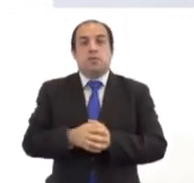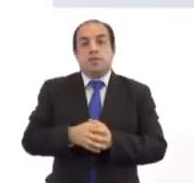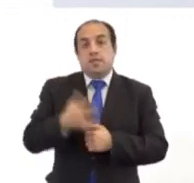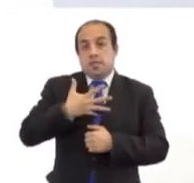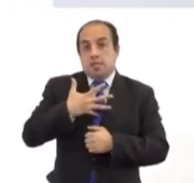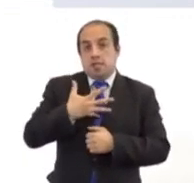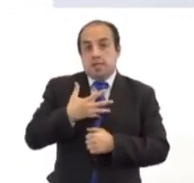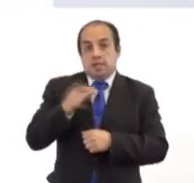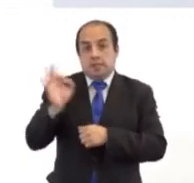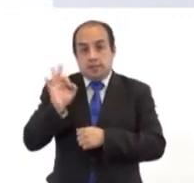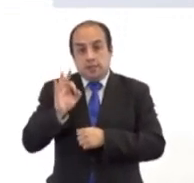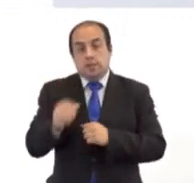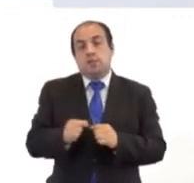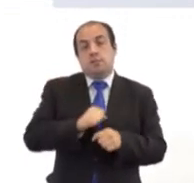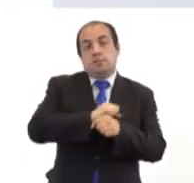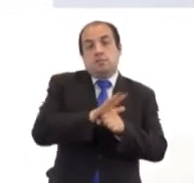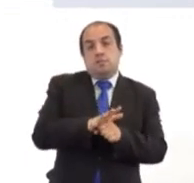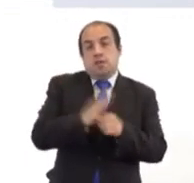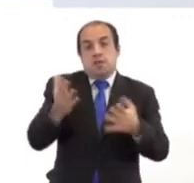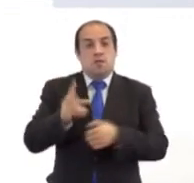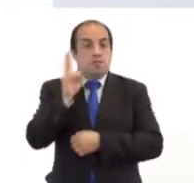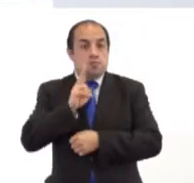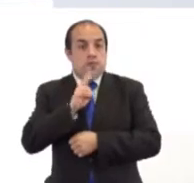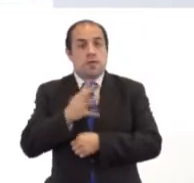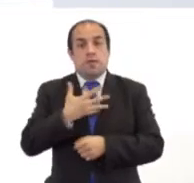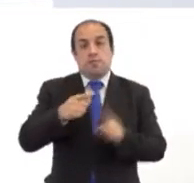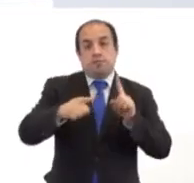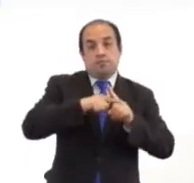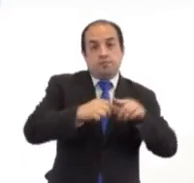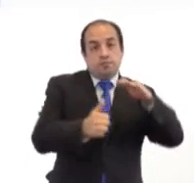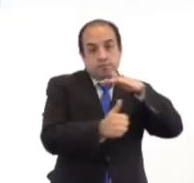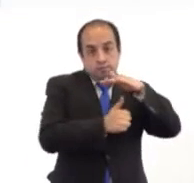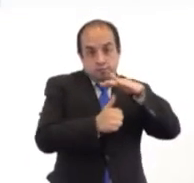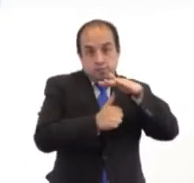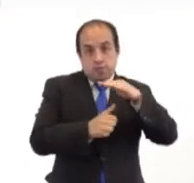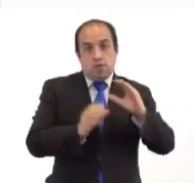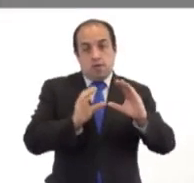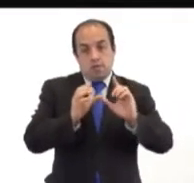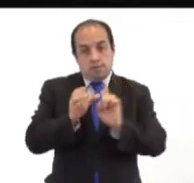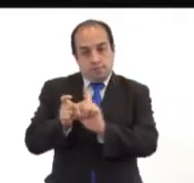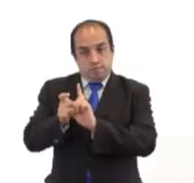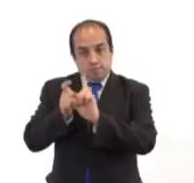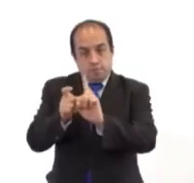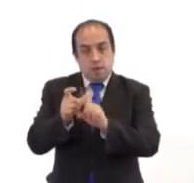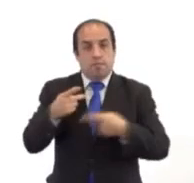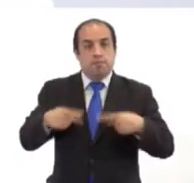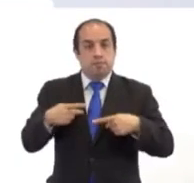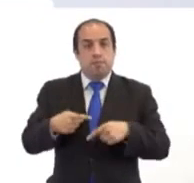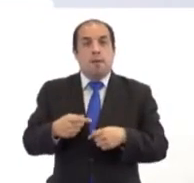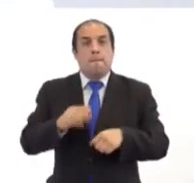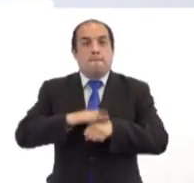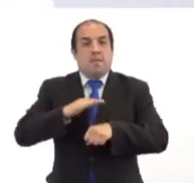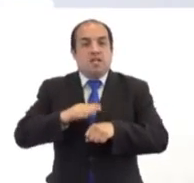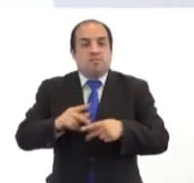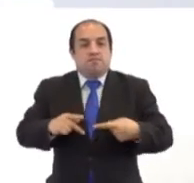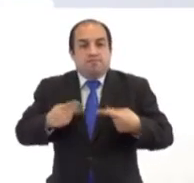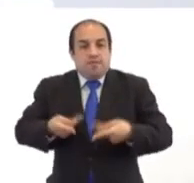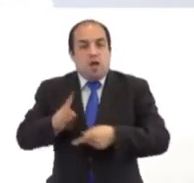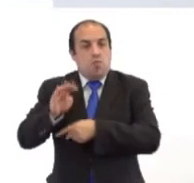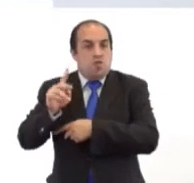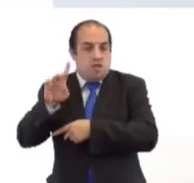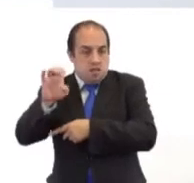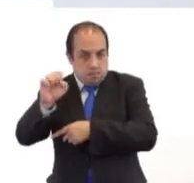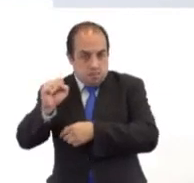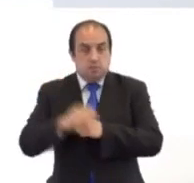sospechosos nos hagamos esta prueba, nos sepamos positivos en su caso, nos aislemos y protejamos a los más vulnerables. Estamos convencidos de la